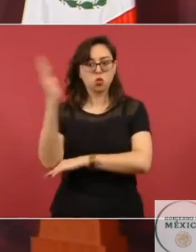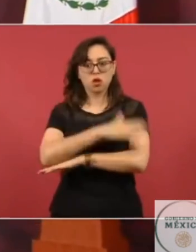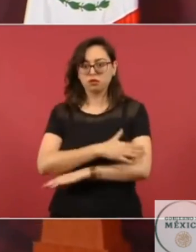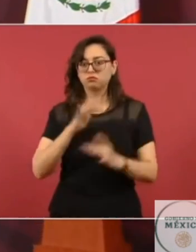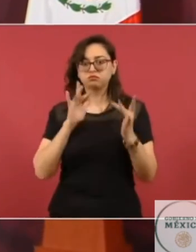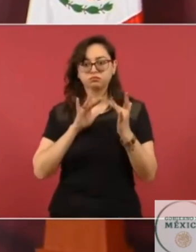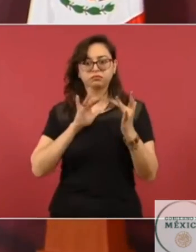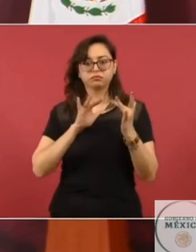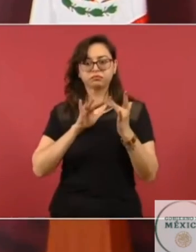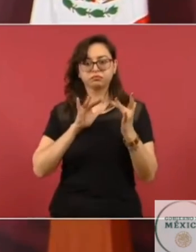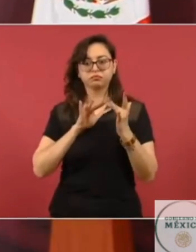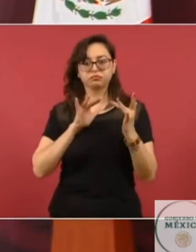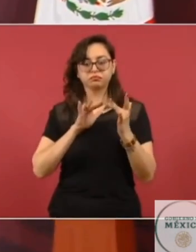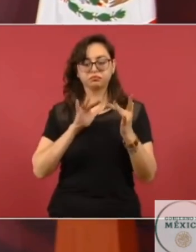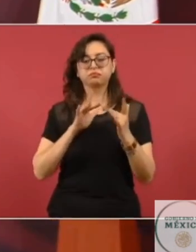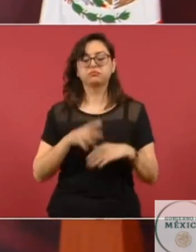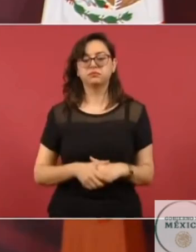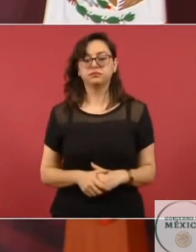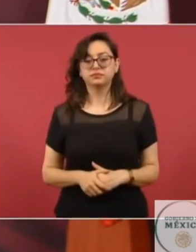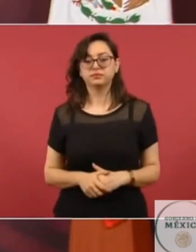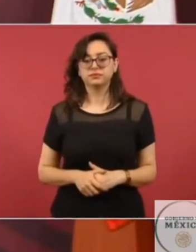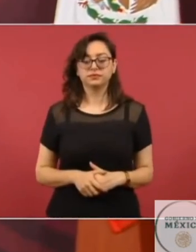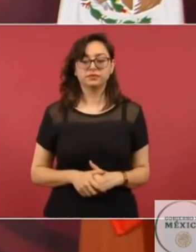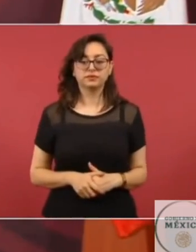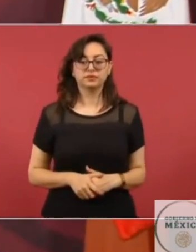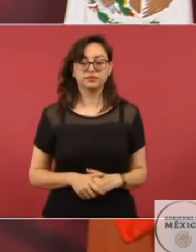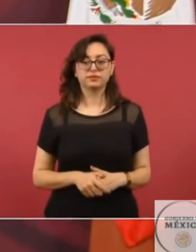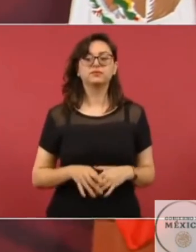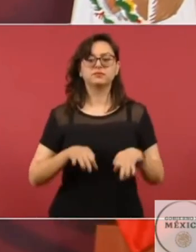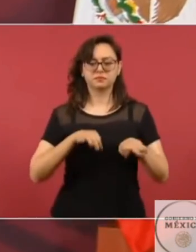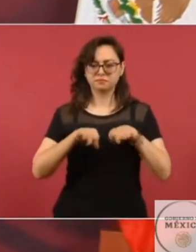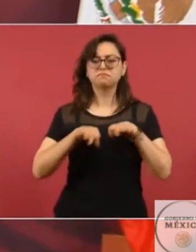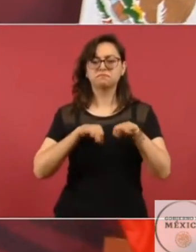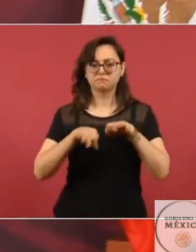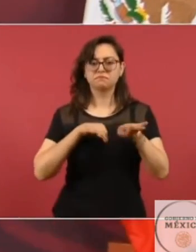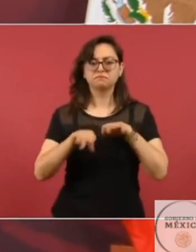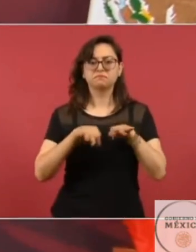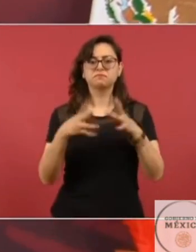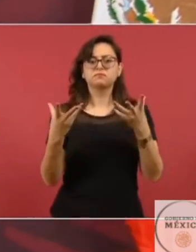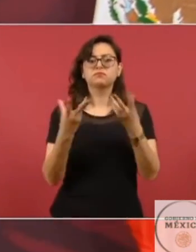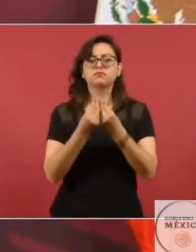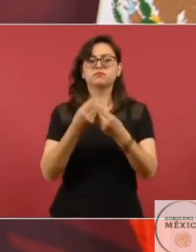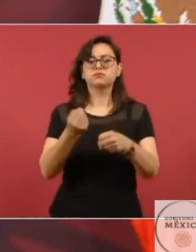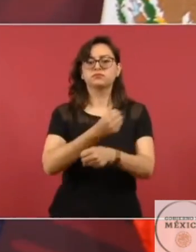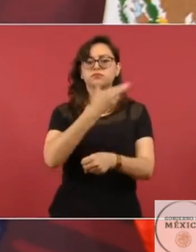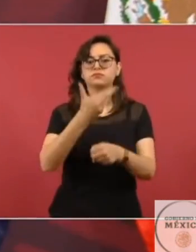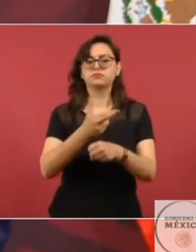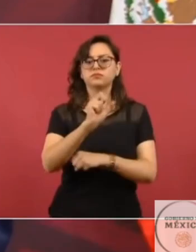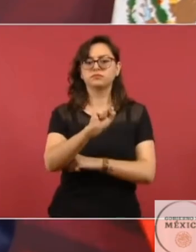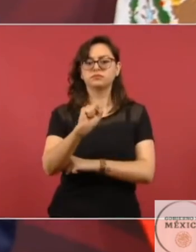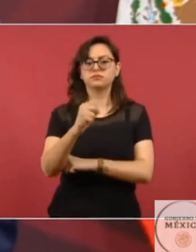el FBI? Está trabajando fundamentalmente con la secretaria de Seguridad